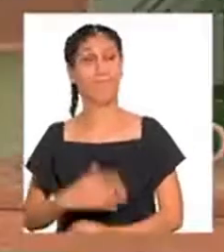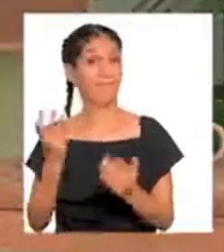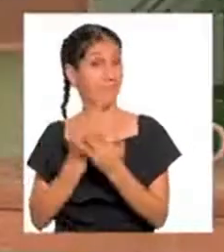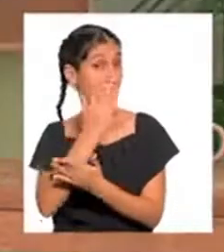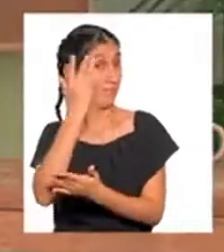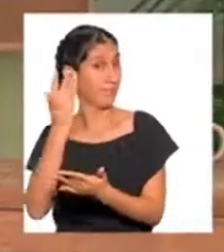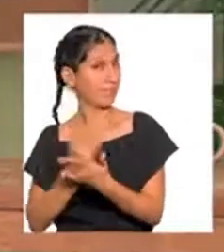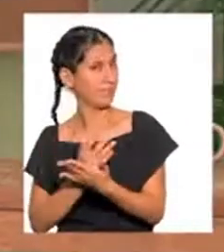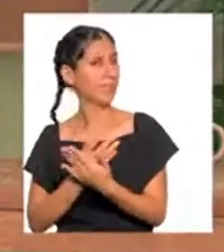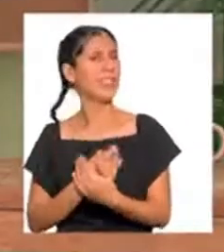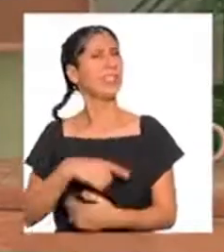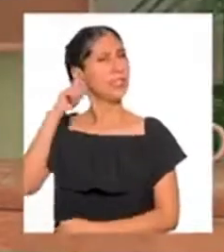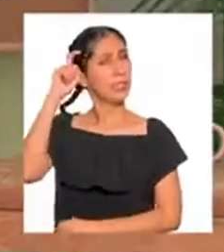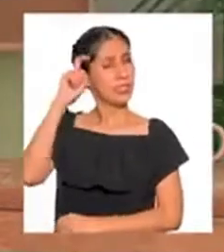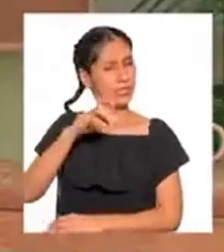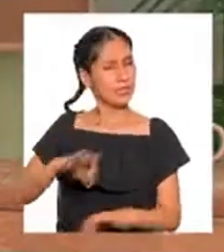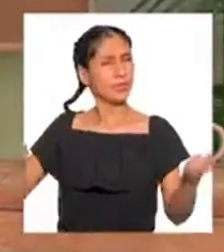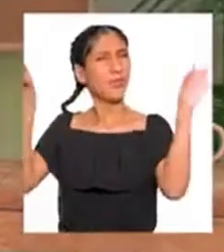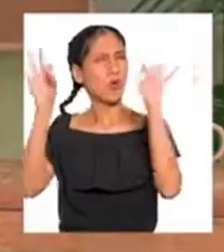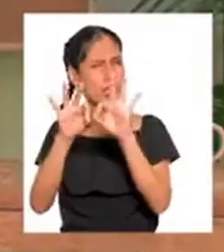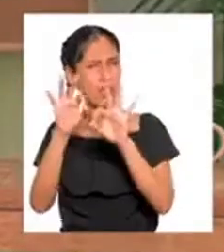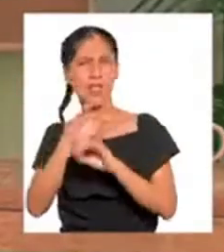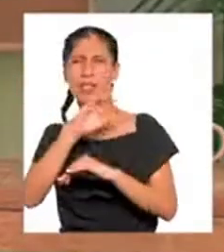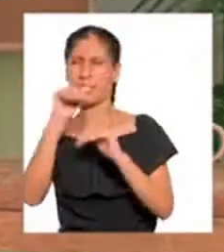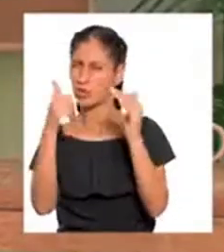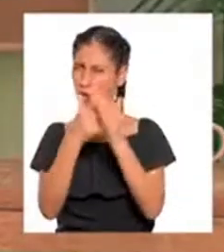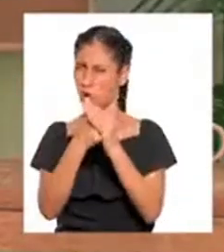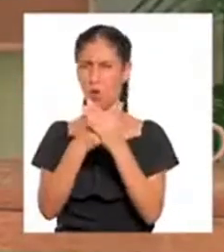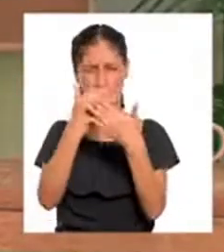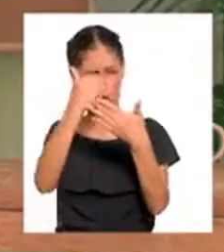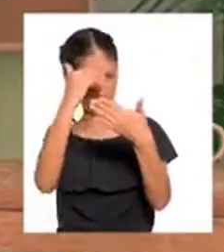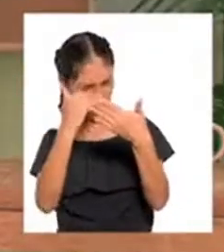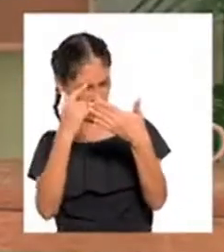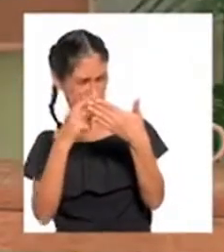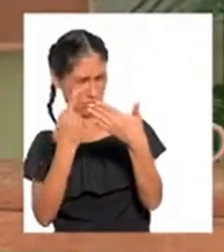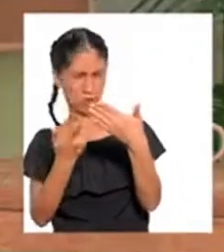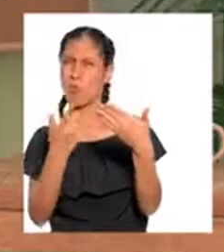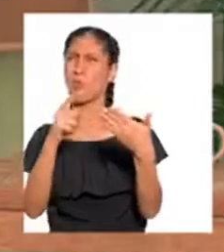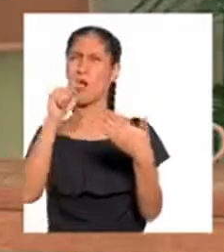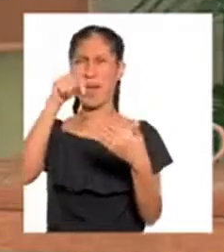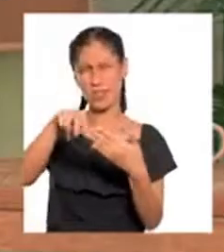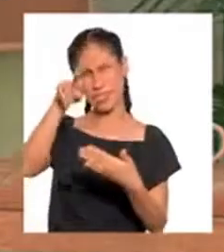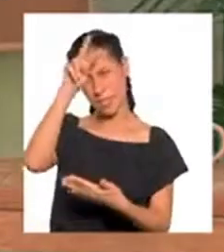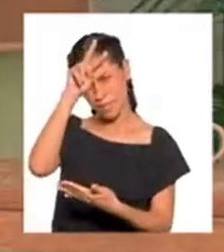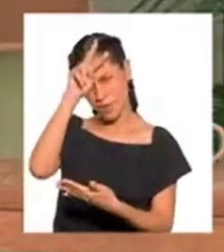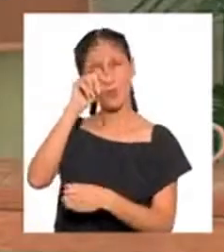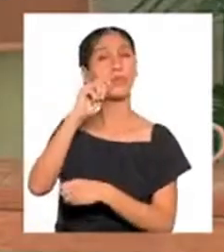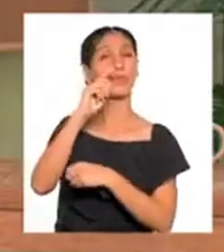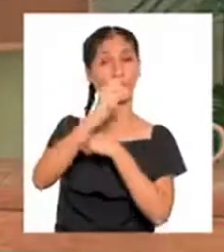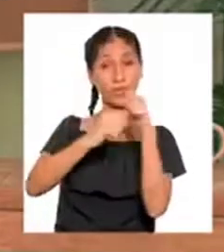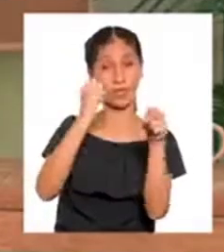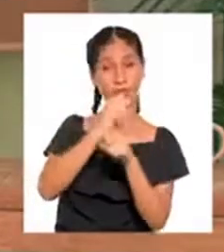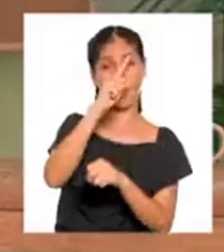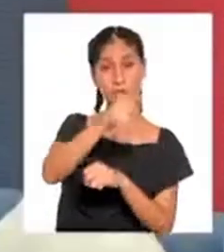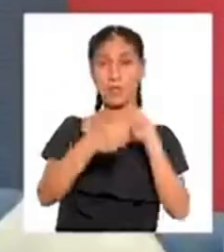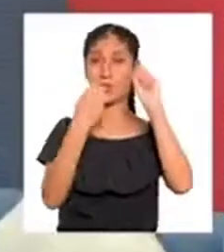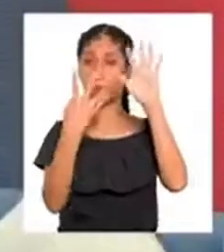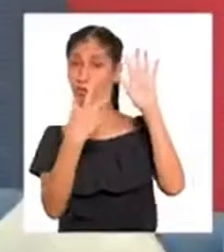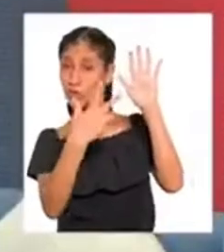Sí. Qué necesario es conocer todo el contexto para entender por qué se dieron las crisis de salud entre los años de 1980 y